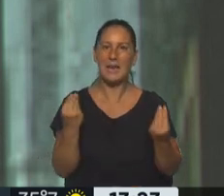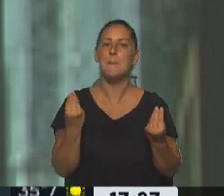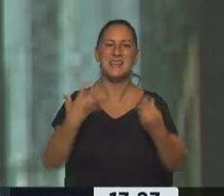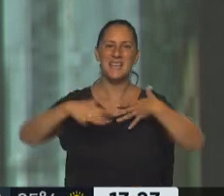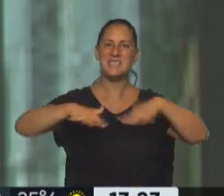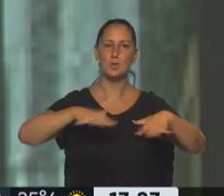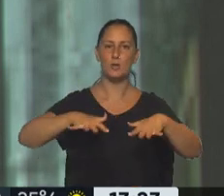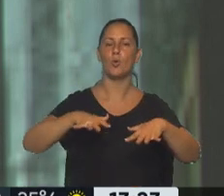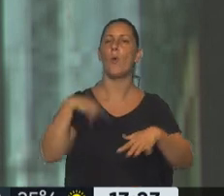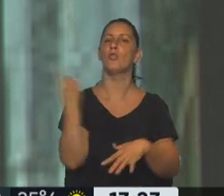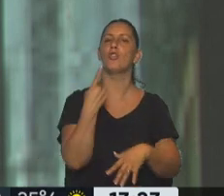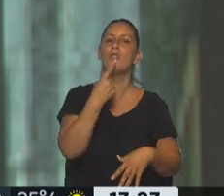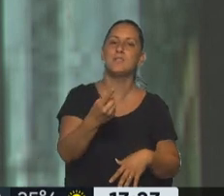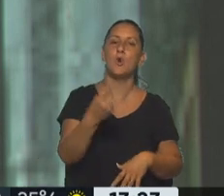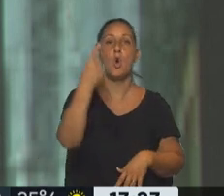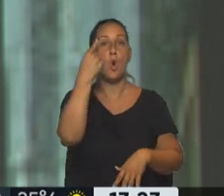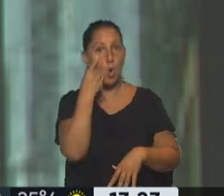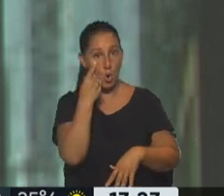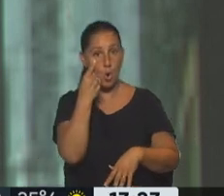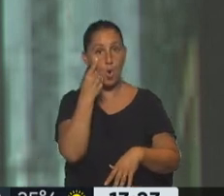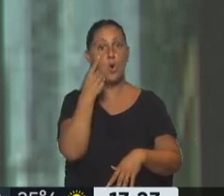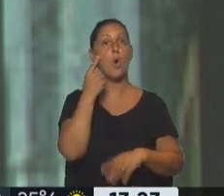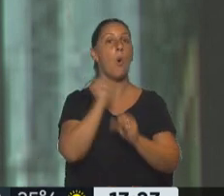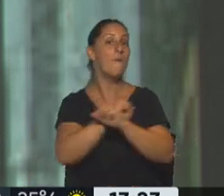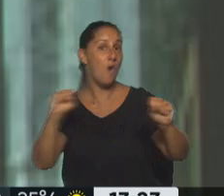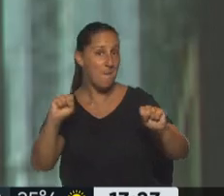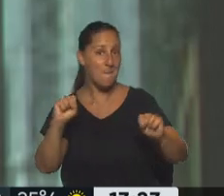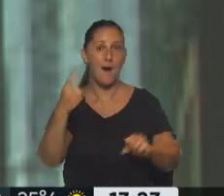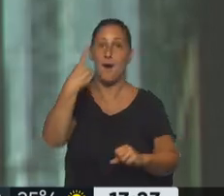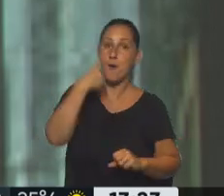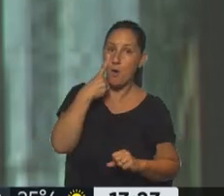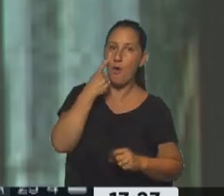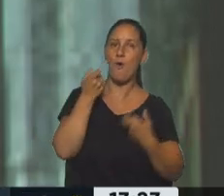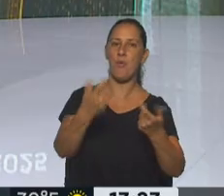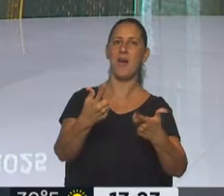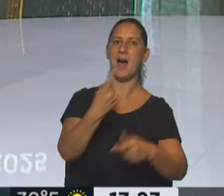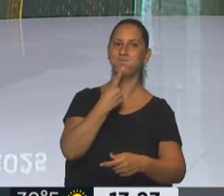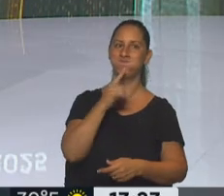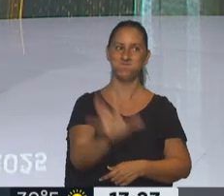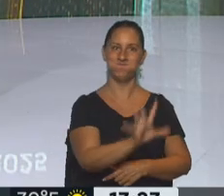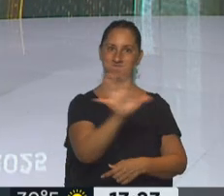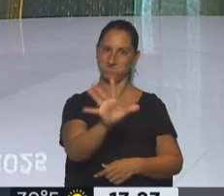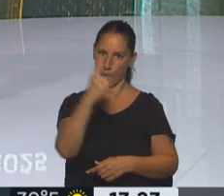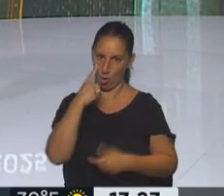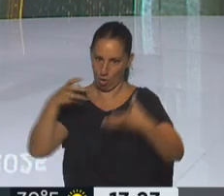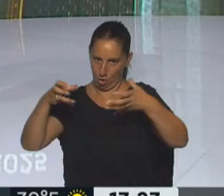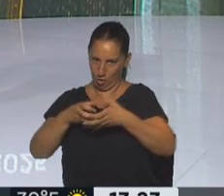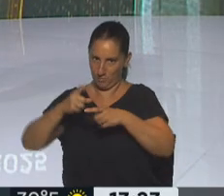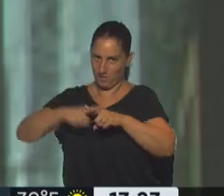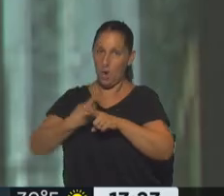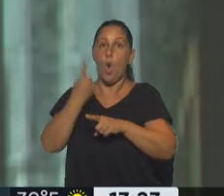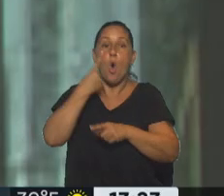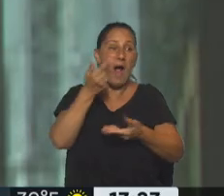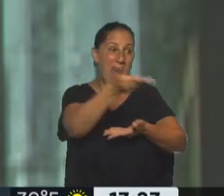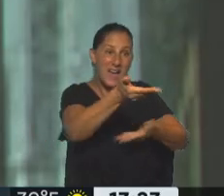estamos hablando cuando decimos ojo con esta idea de bomba ojo con instalar incertidumbre ojalá salga bien lo del